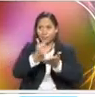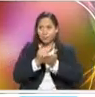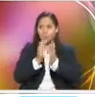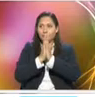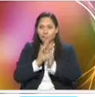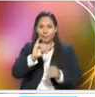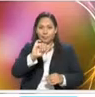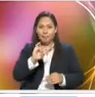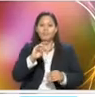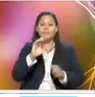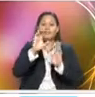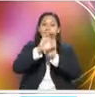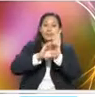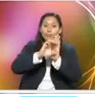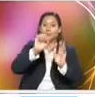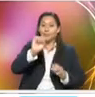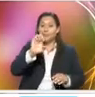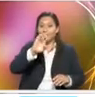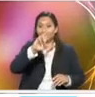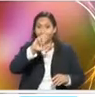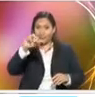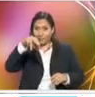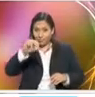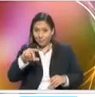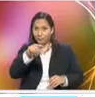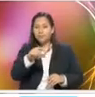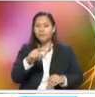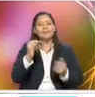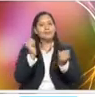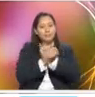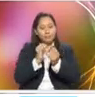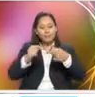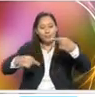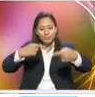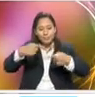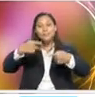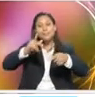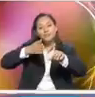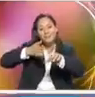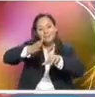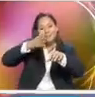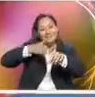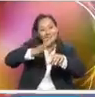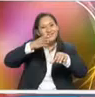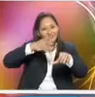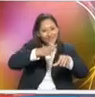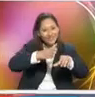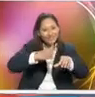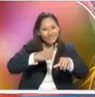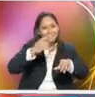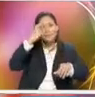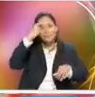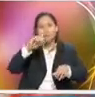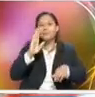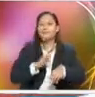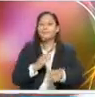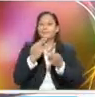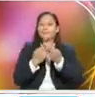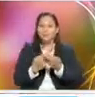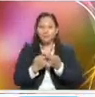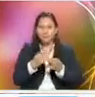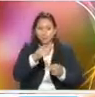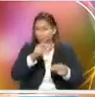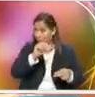Y el jamón serrano, igual lo vamos a hacer rollito, pero lo vamos a cortar para que alcance para más. ¿Así está Porque